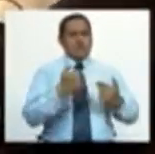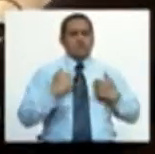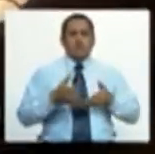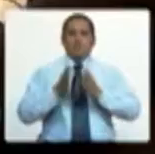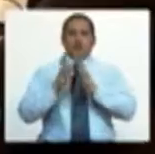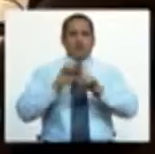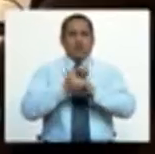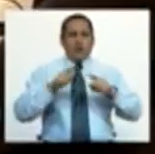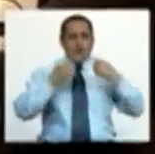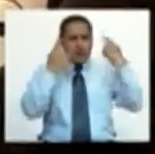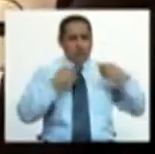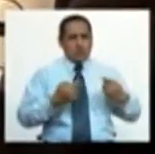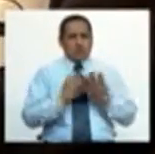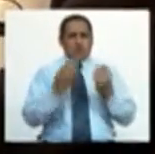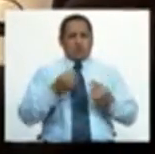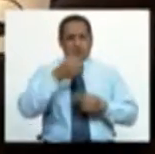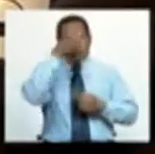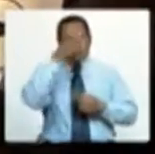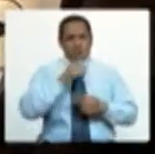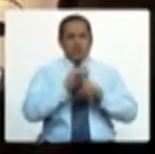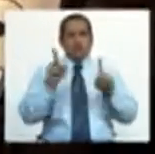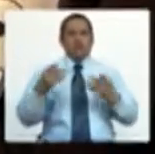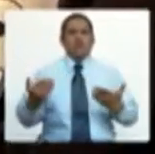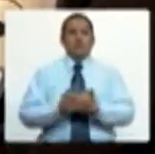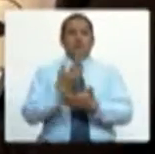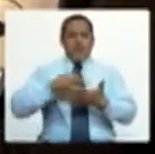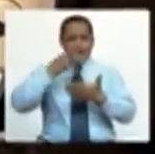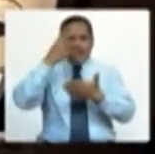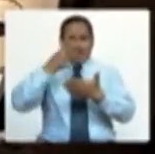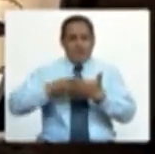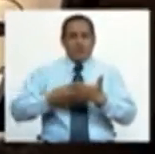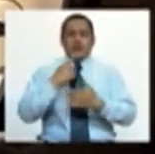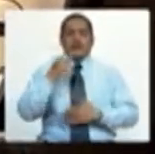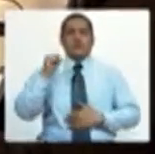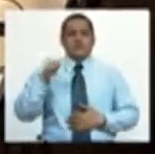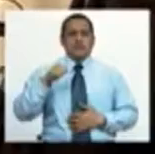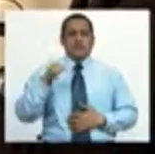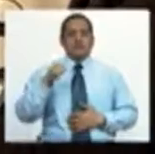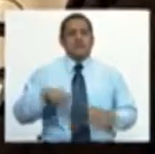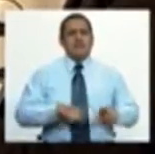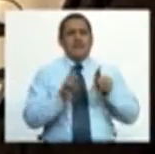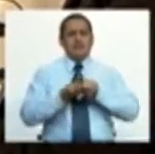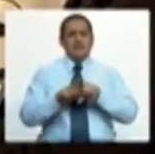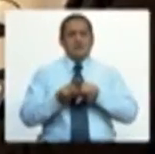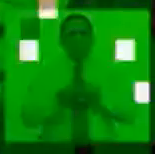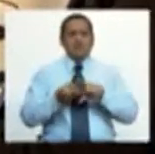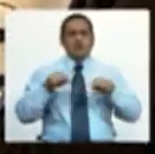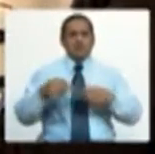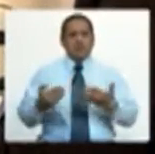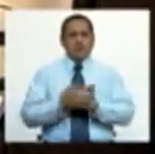pido, es que todos estos términos son como muy técnicos, ¿no? Pido una nueva evaluación. Exactamente. Luego, con